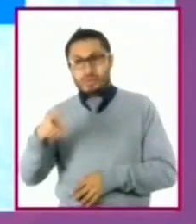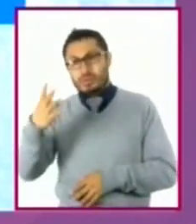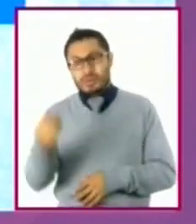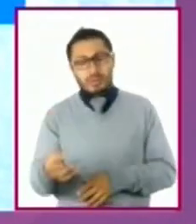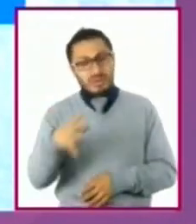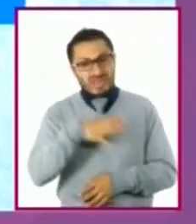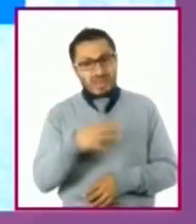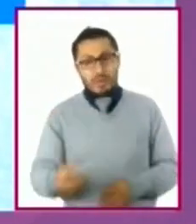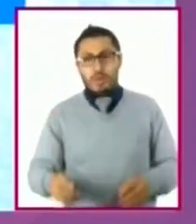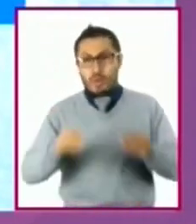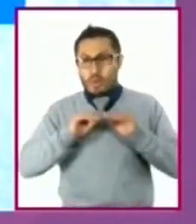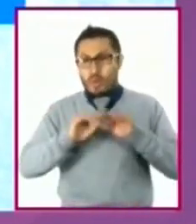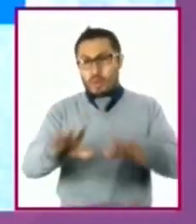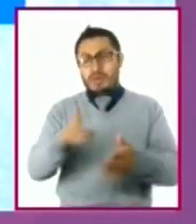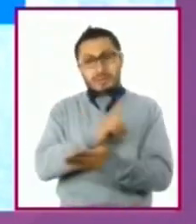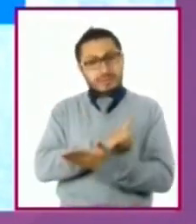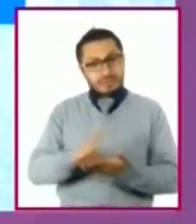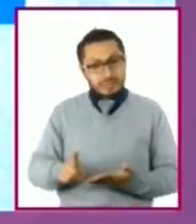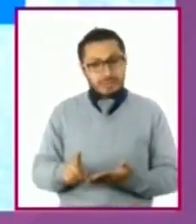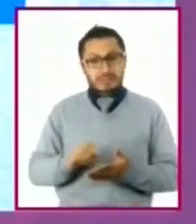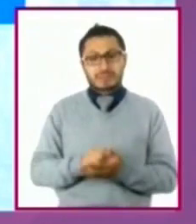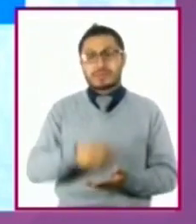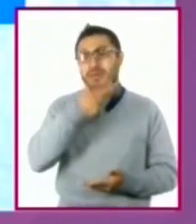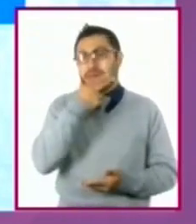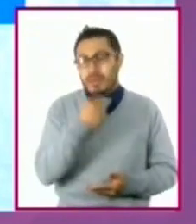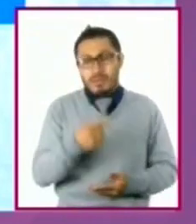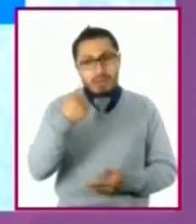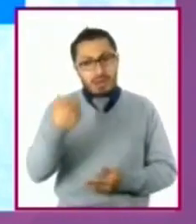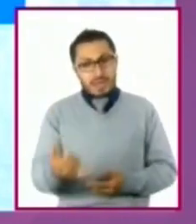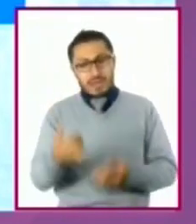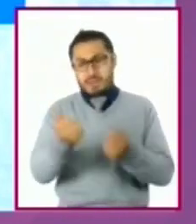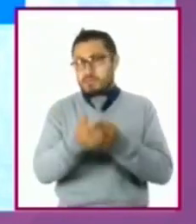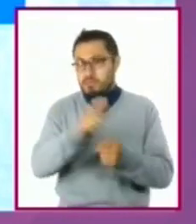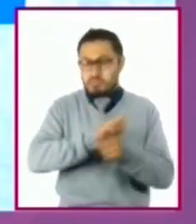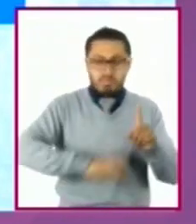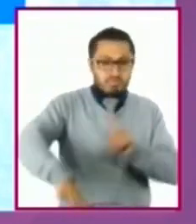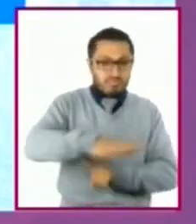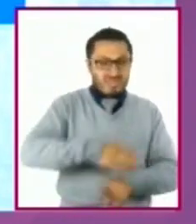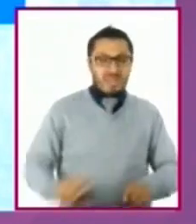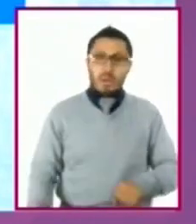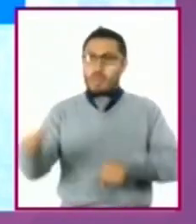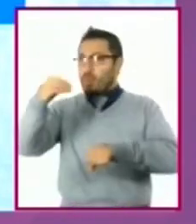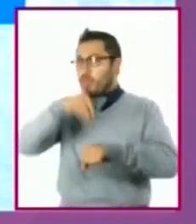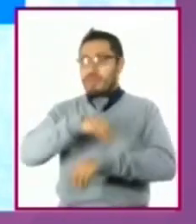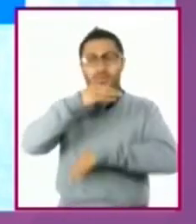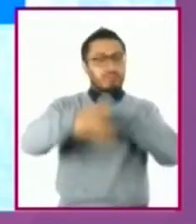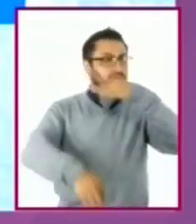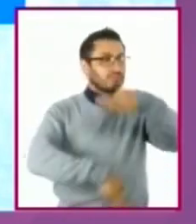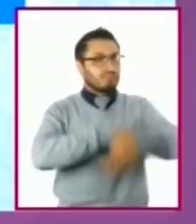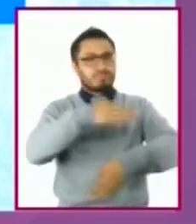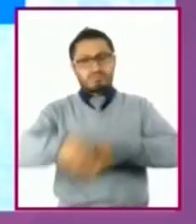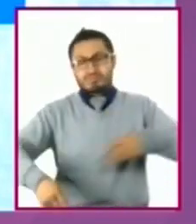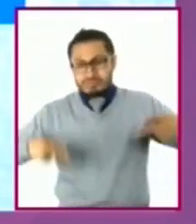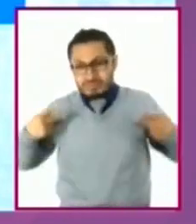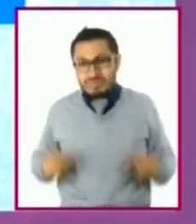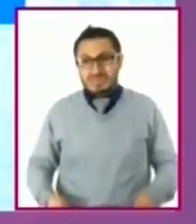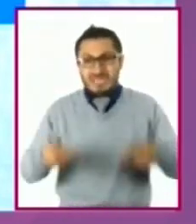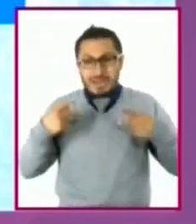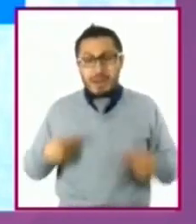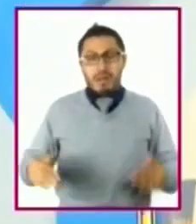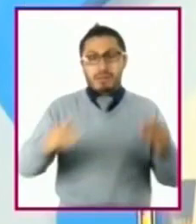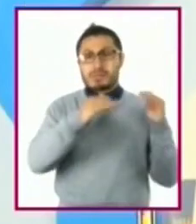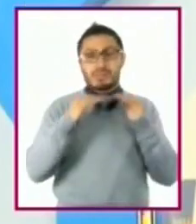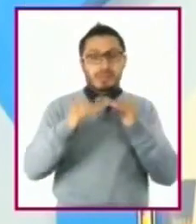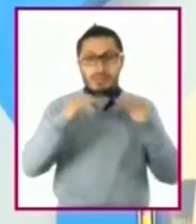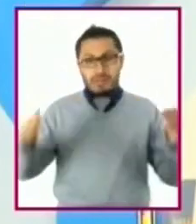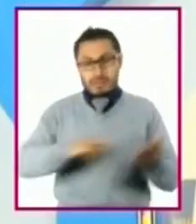la Declaración de los Derechos del Hombre y del Ciudadano, que estableció que todos los ciudadanos son iguales ante